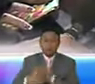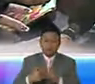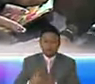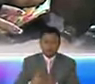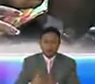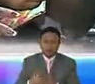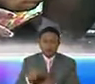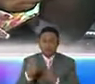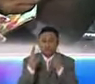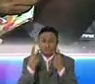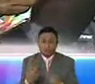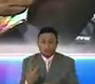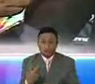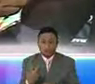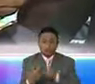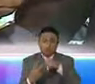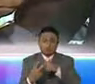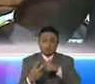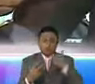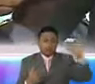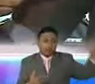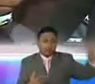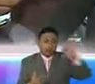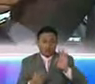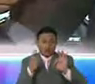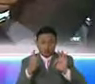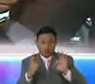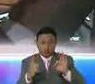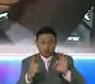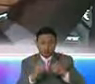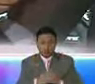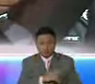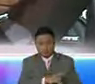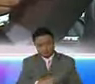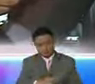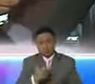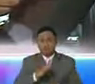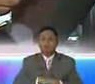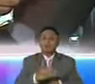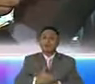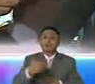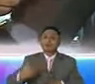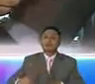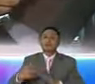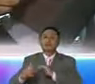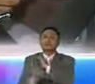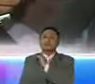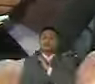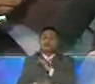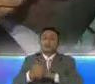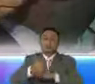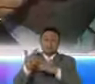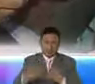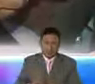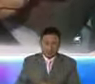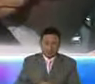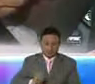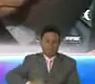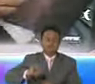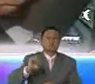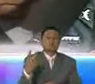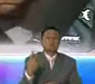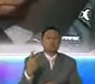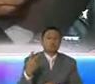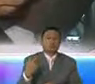otro, es decir, son dos pedidos de extradición. Uno, el que está en virtud de la sentencia que dictó la Corte, y este segundo en virtud